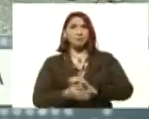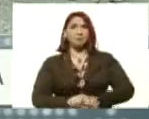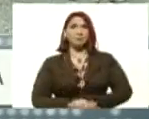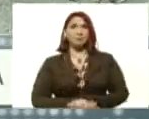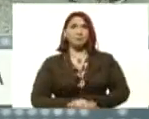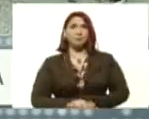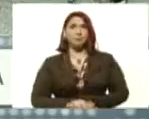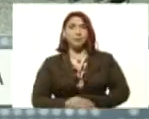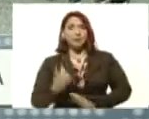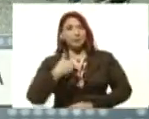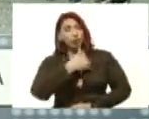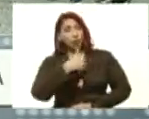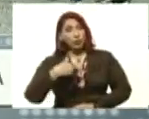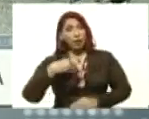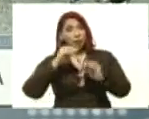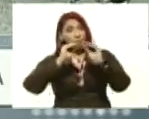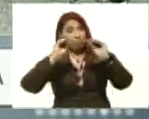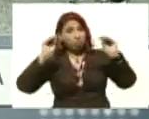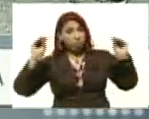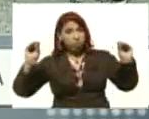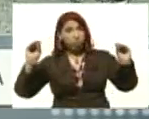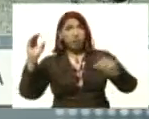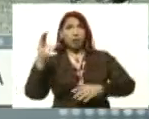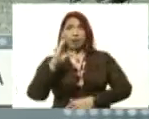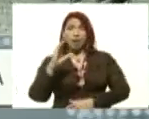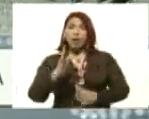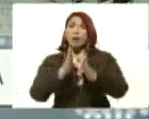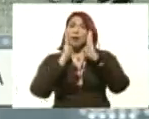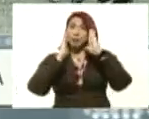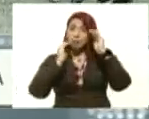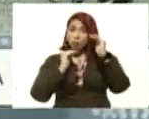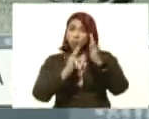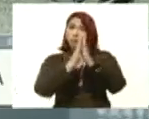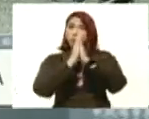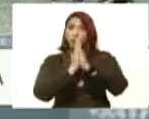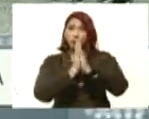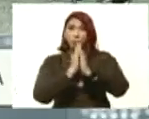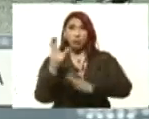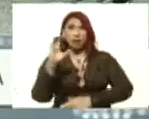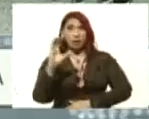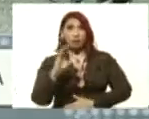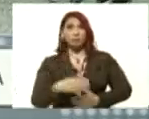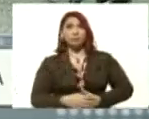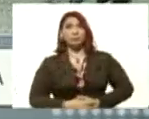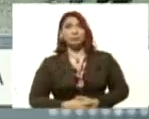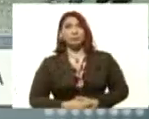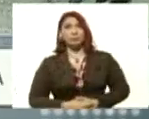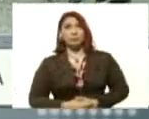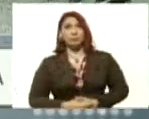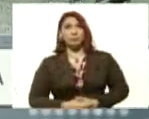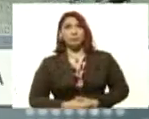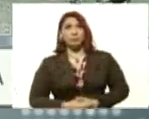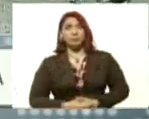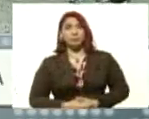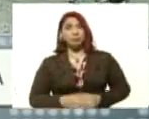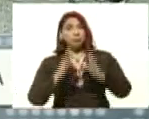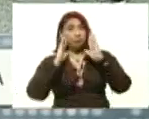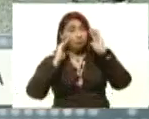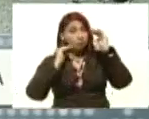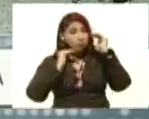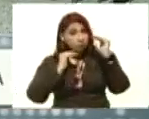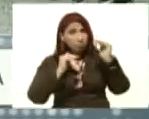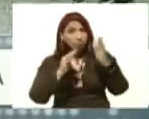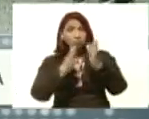Yo quiero alertar a la Gran Caracas, atención Gran Caracas, a la Gran Caracas. Alerta, alerta,